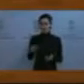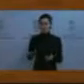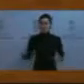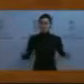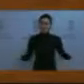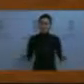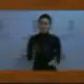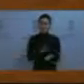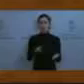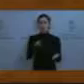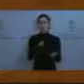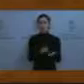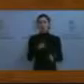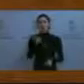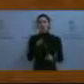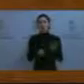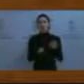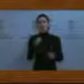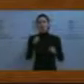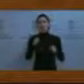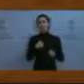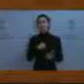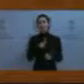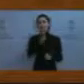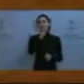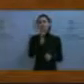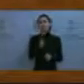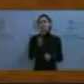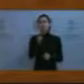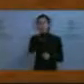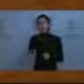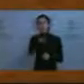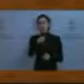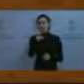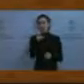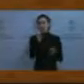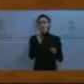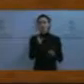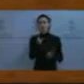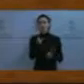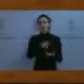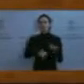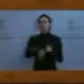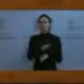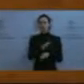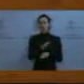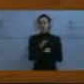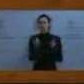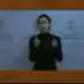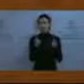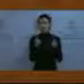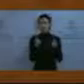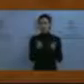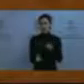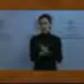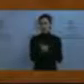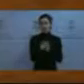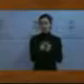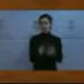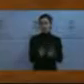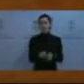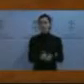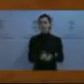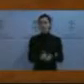Por estos hechos, la Fiscalía formula denuncia por la presunta comisión de delitos de prevaricación, malversación de caudales públicos y fraude. Y